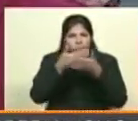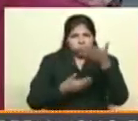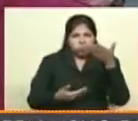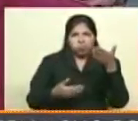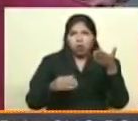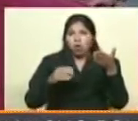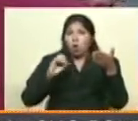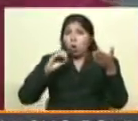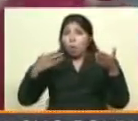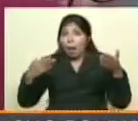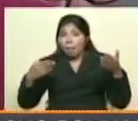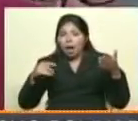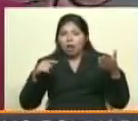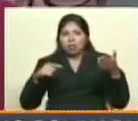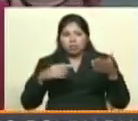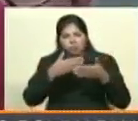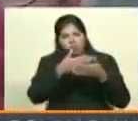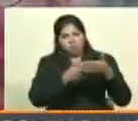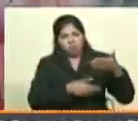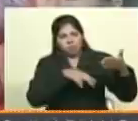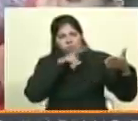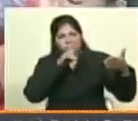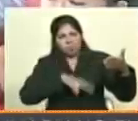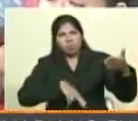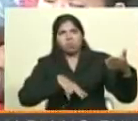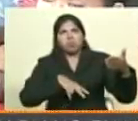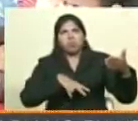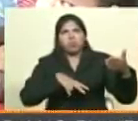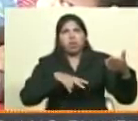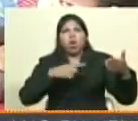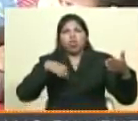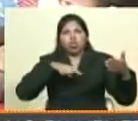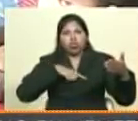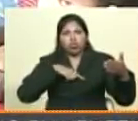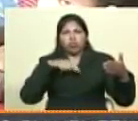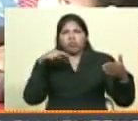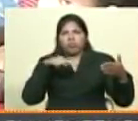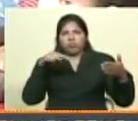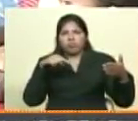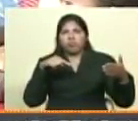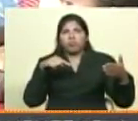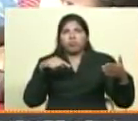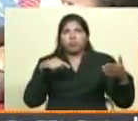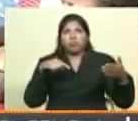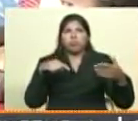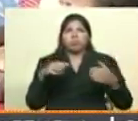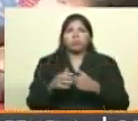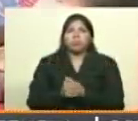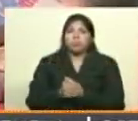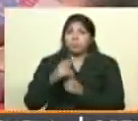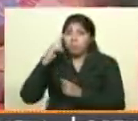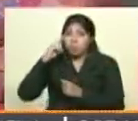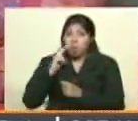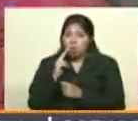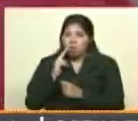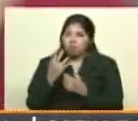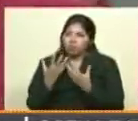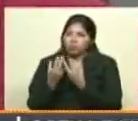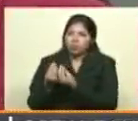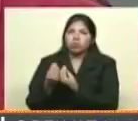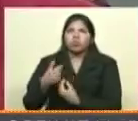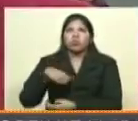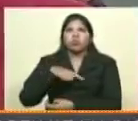infame, de esa ignominia, seguimos repitiendo con nuestro libertador Simón Bolívar.